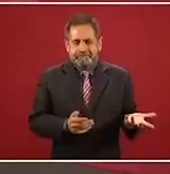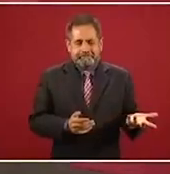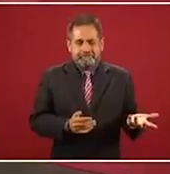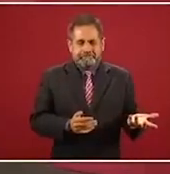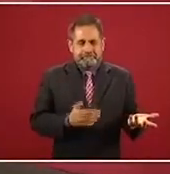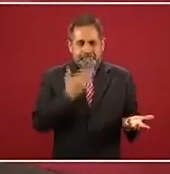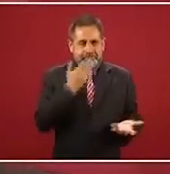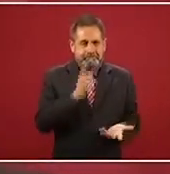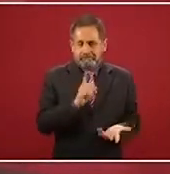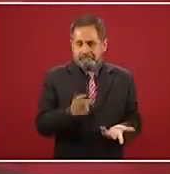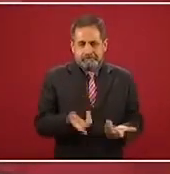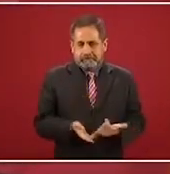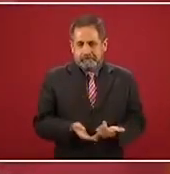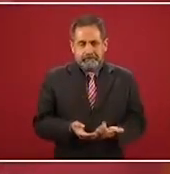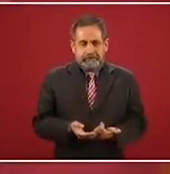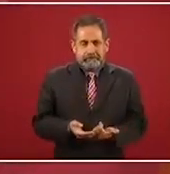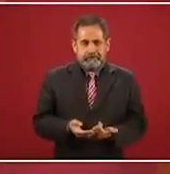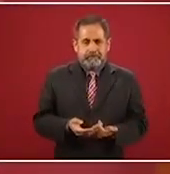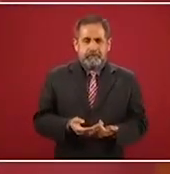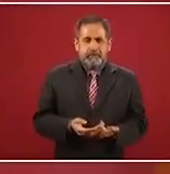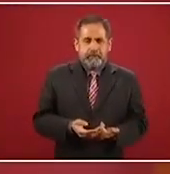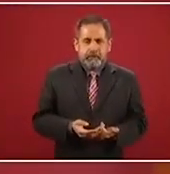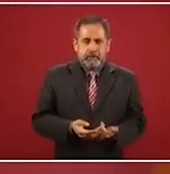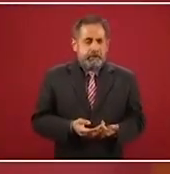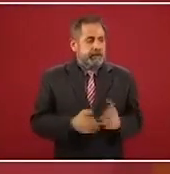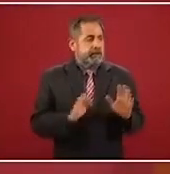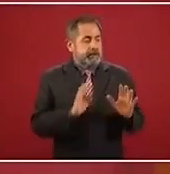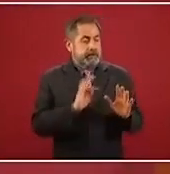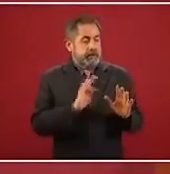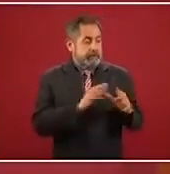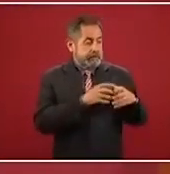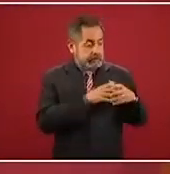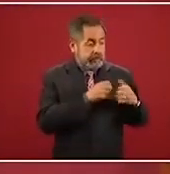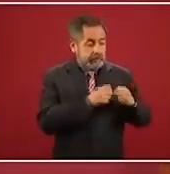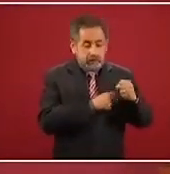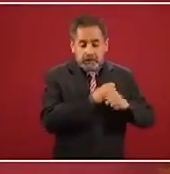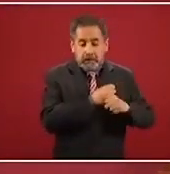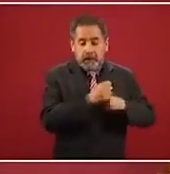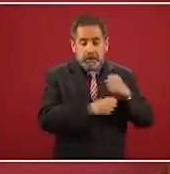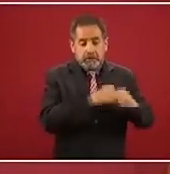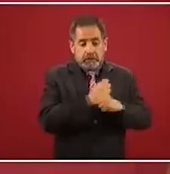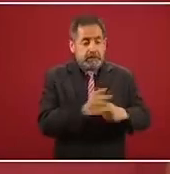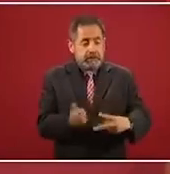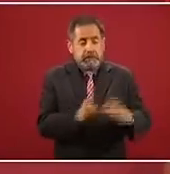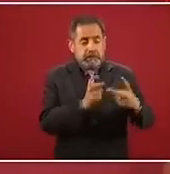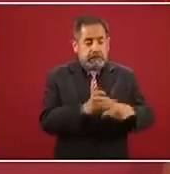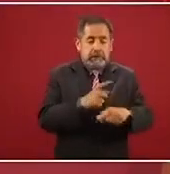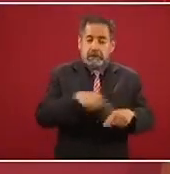Si no pasó a mayores, aún